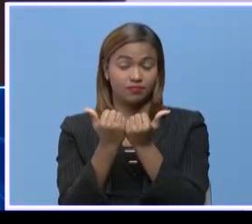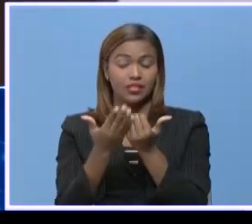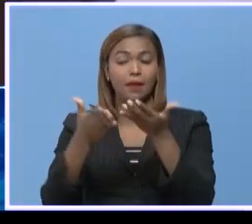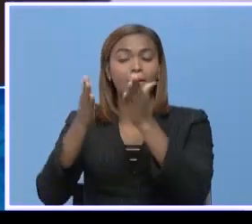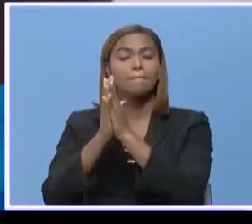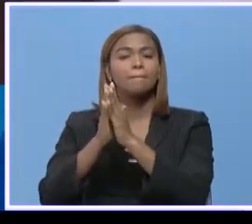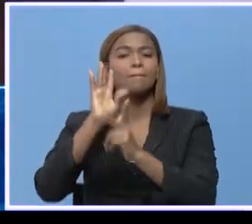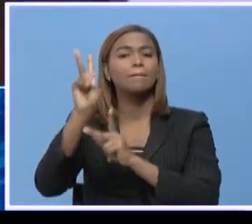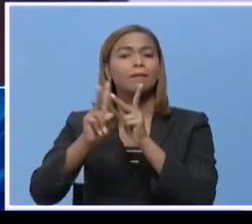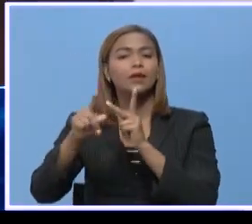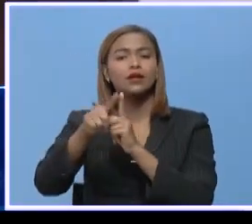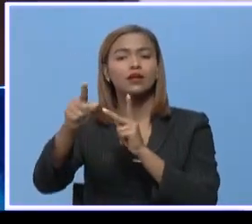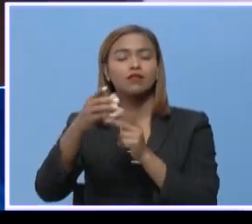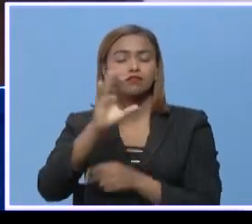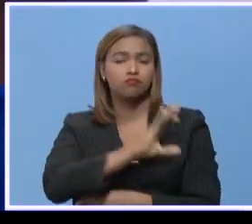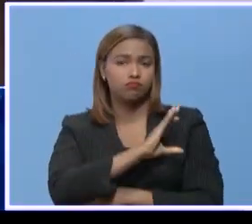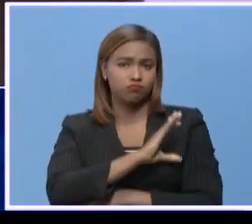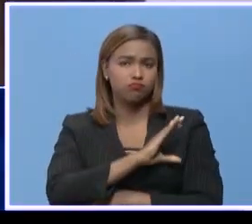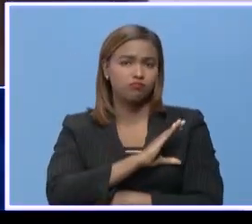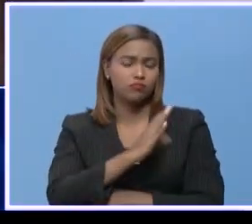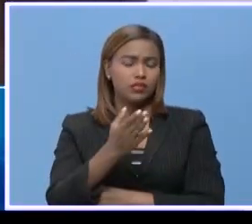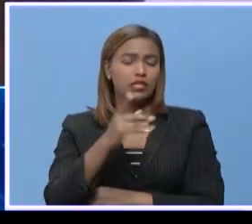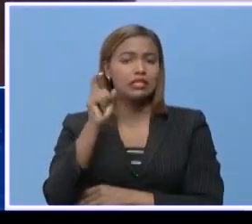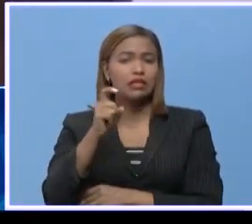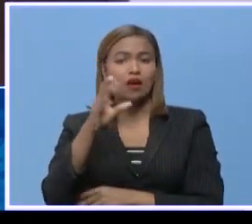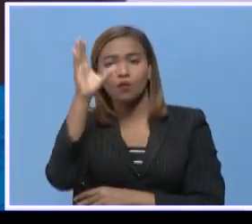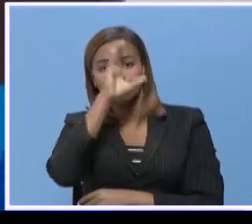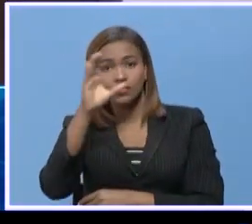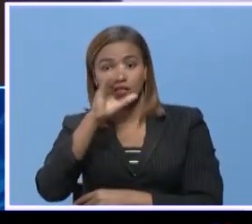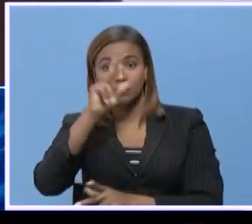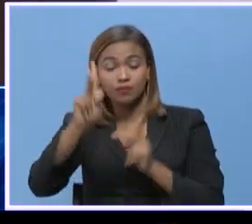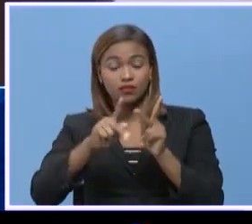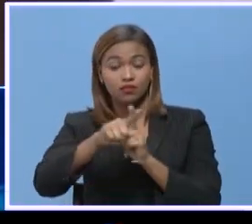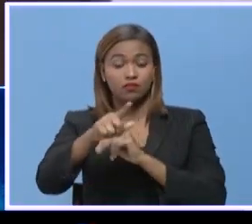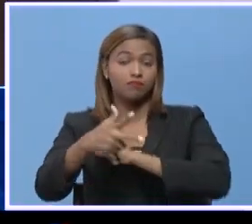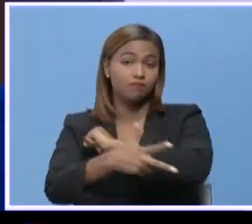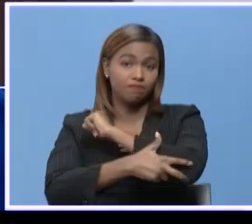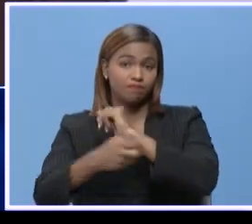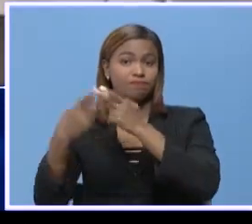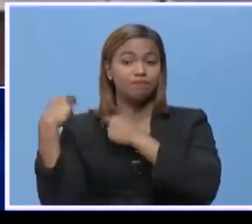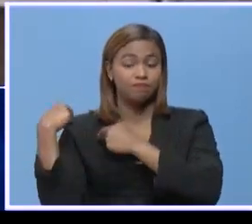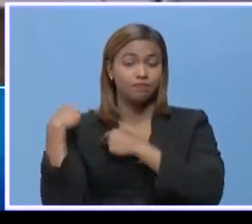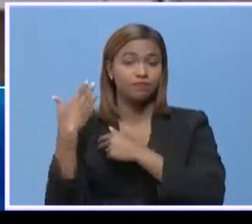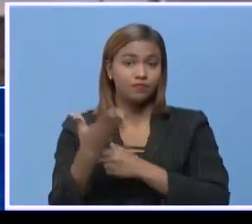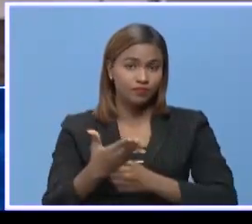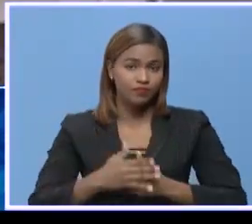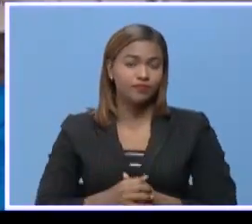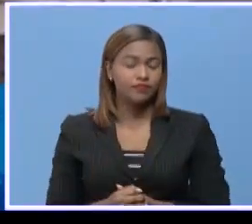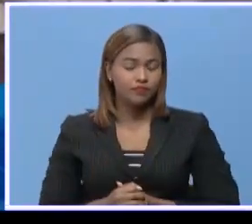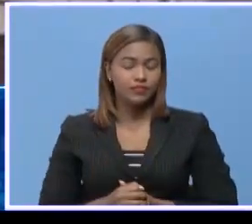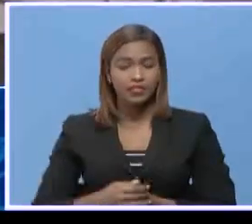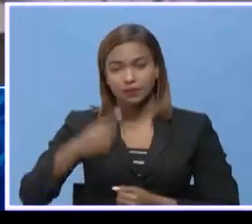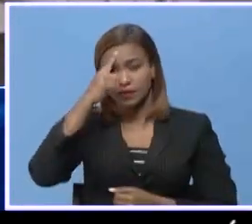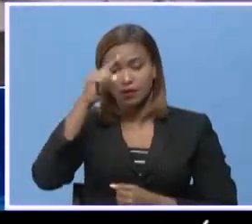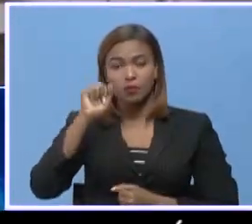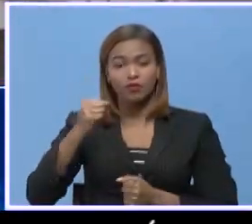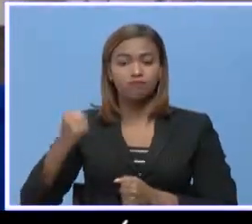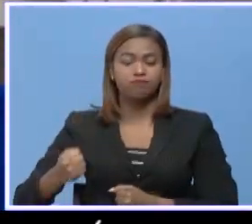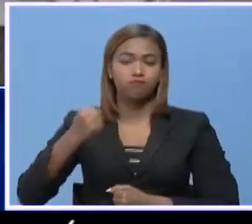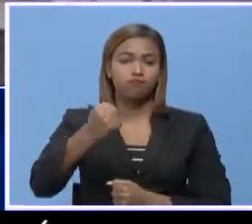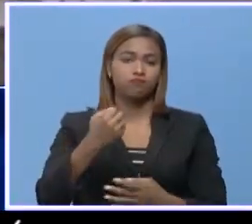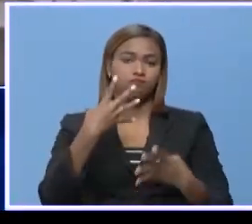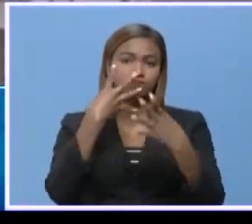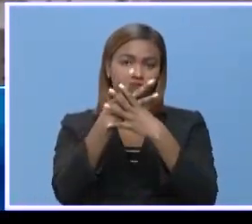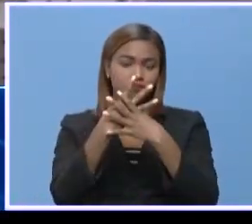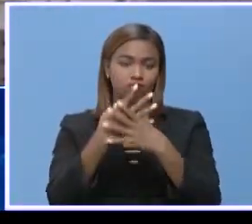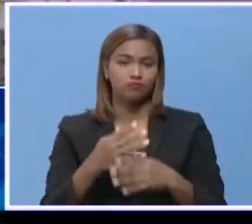piden a las autoridades policiales dar con el paradero de los responsables de estos robos para que sean sometidos a